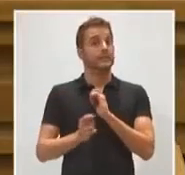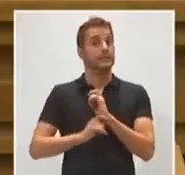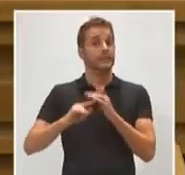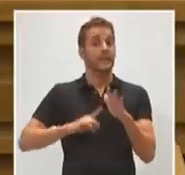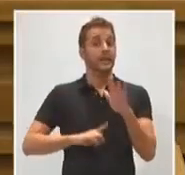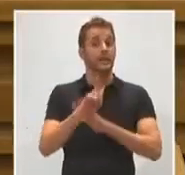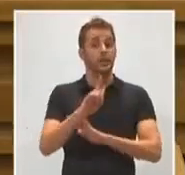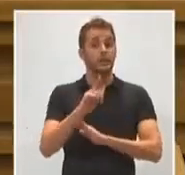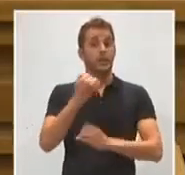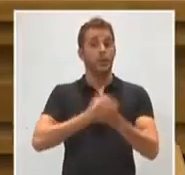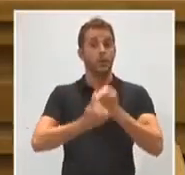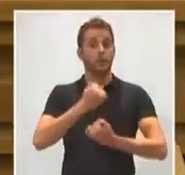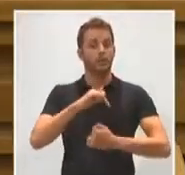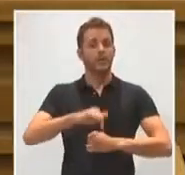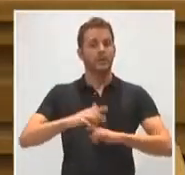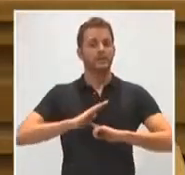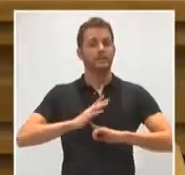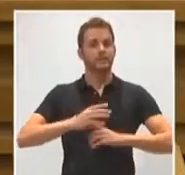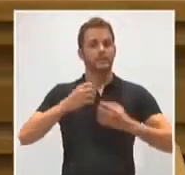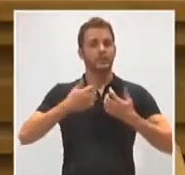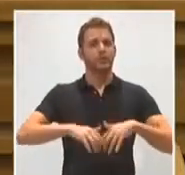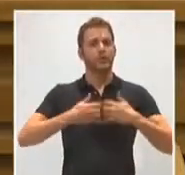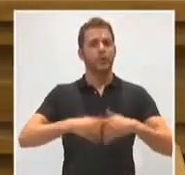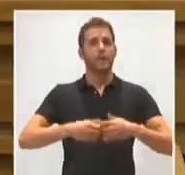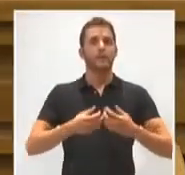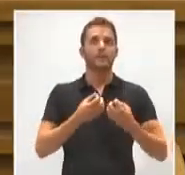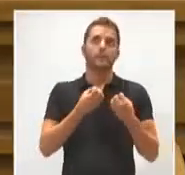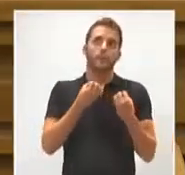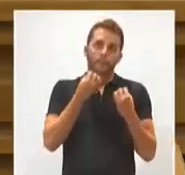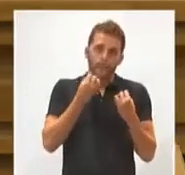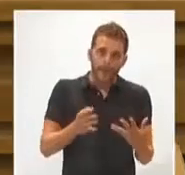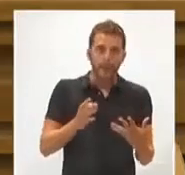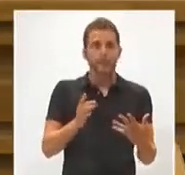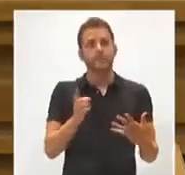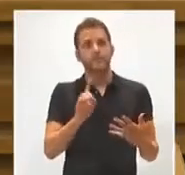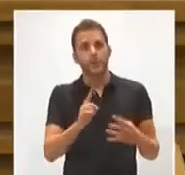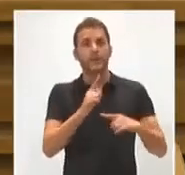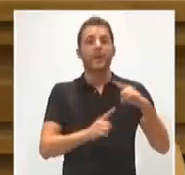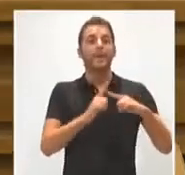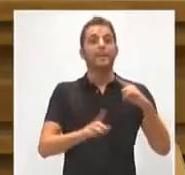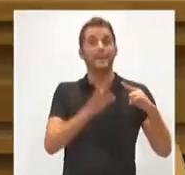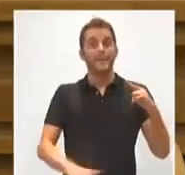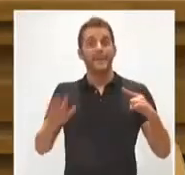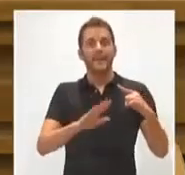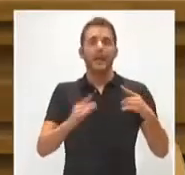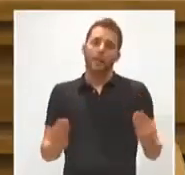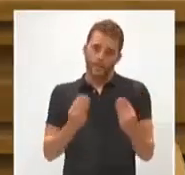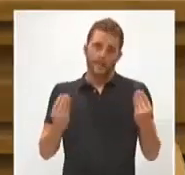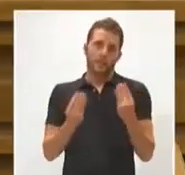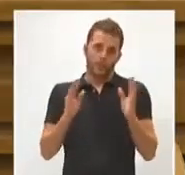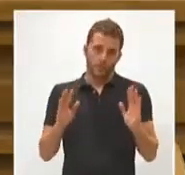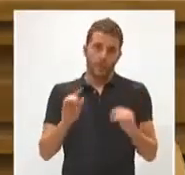económica está en esta región funcionando no digo bien pero es mucho mejor que la media aquí podemos decir señorías